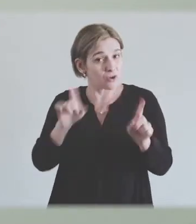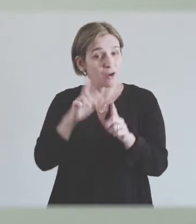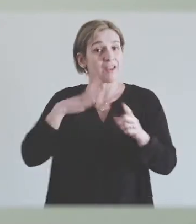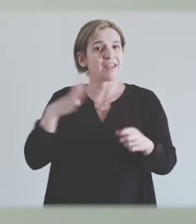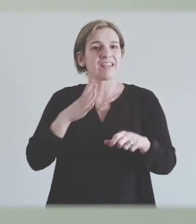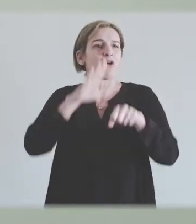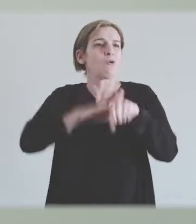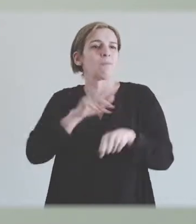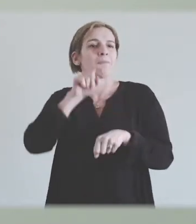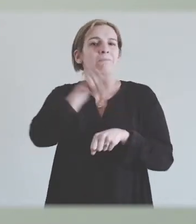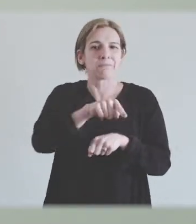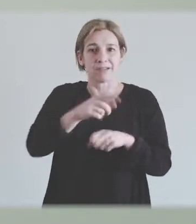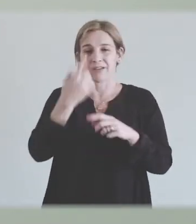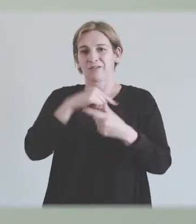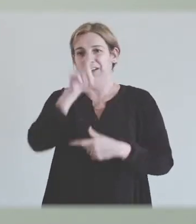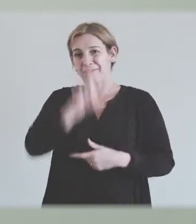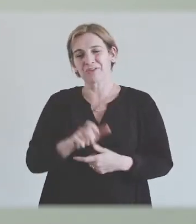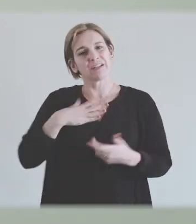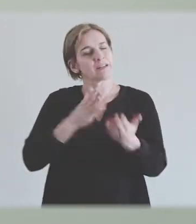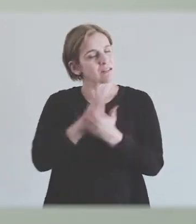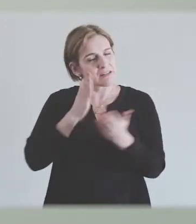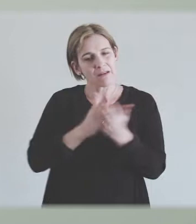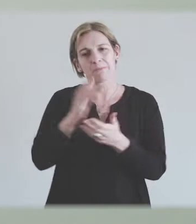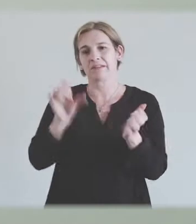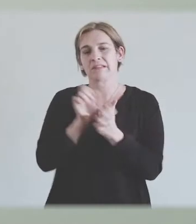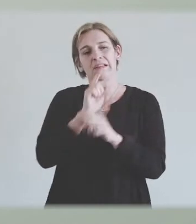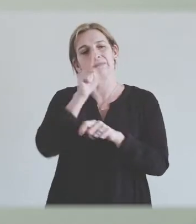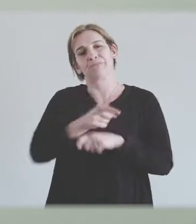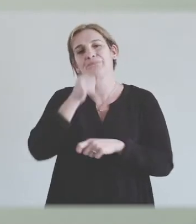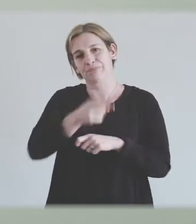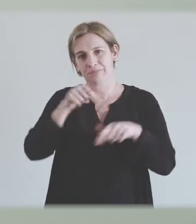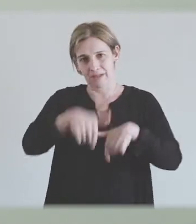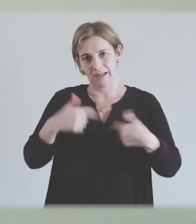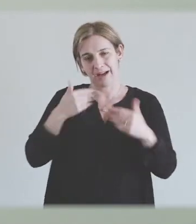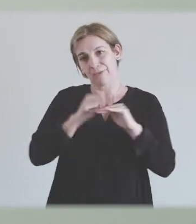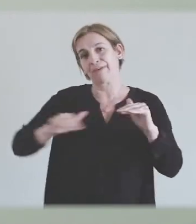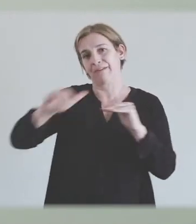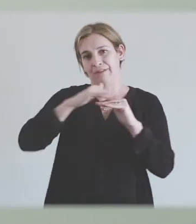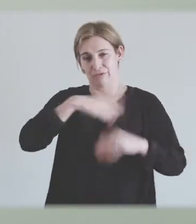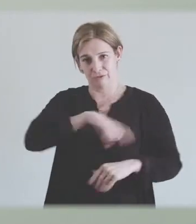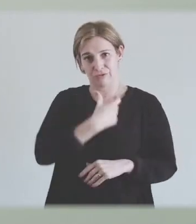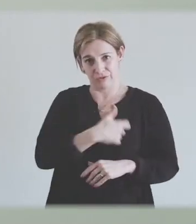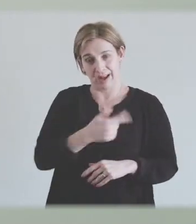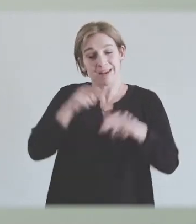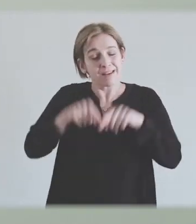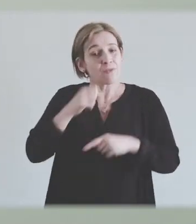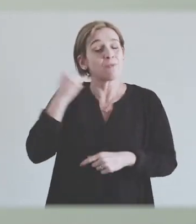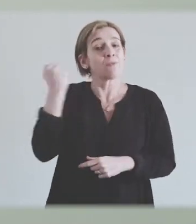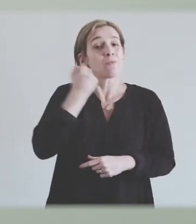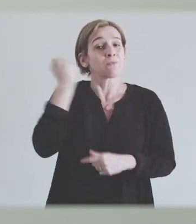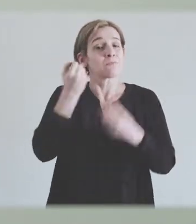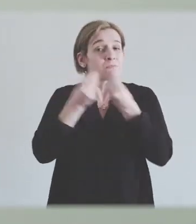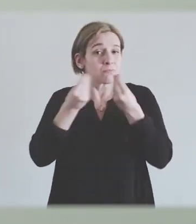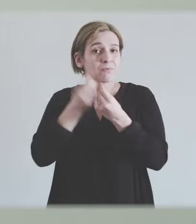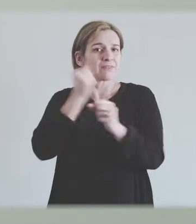que dejar de culpabilizar a la víctima, algo que es muy frecuente que suceda en otras instancias a nivel social. También es muy